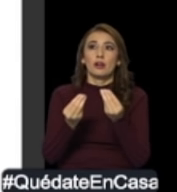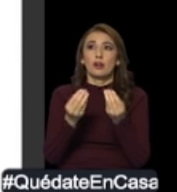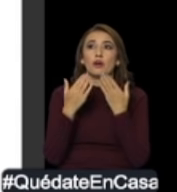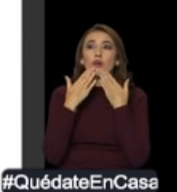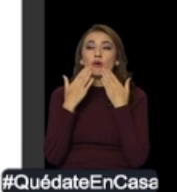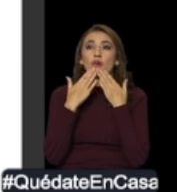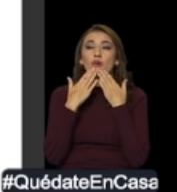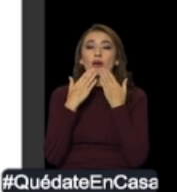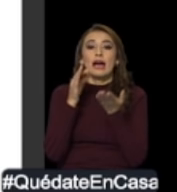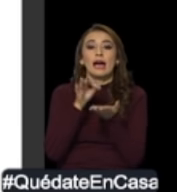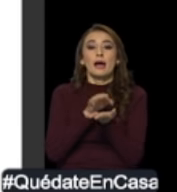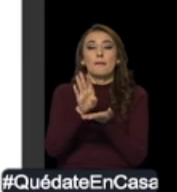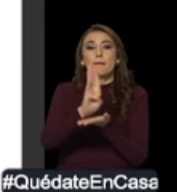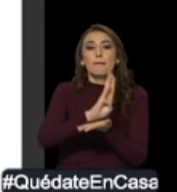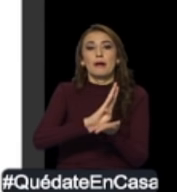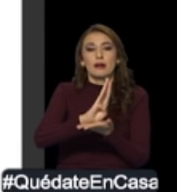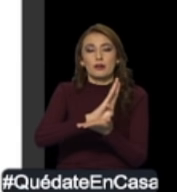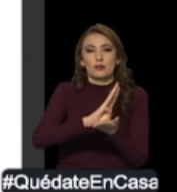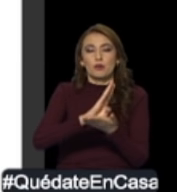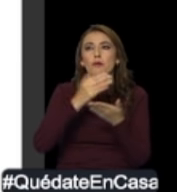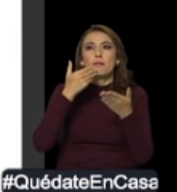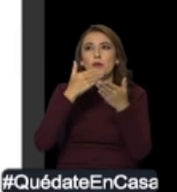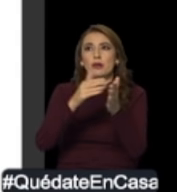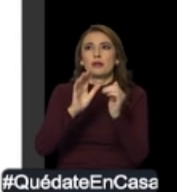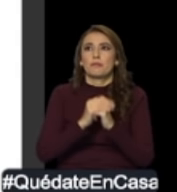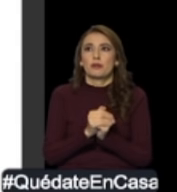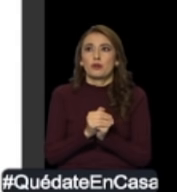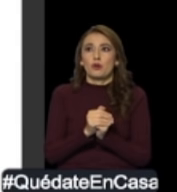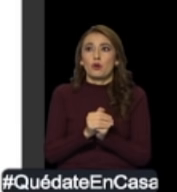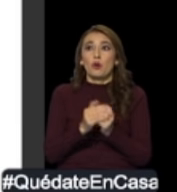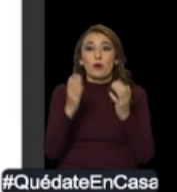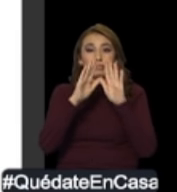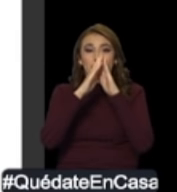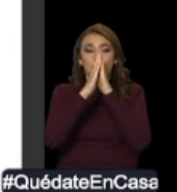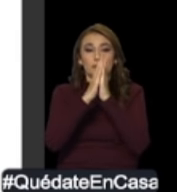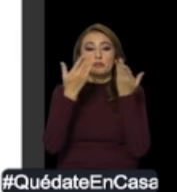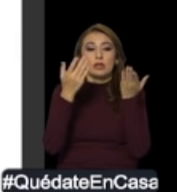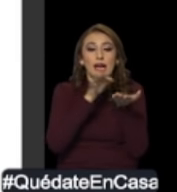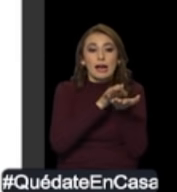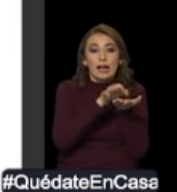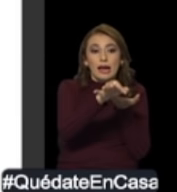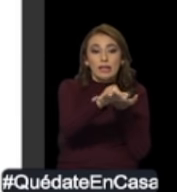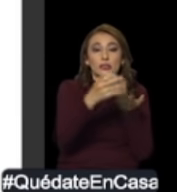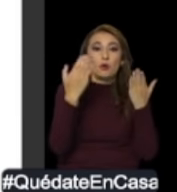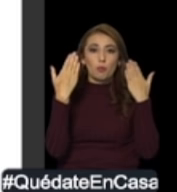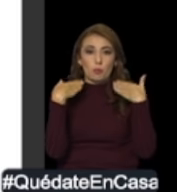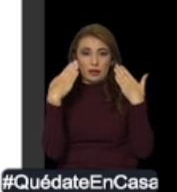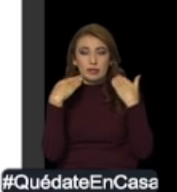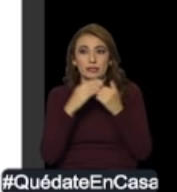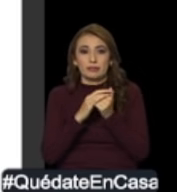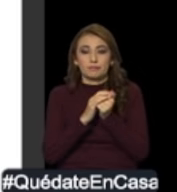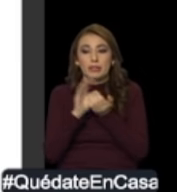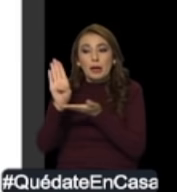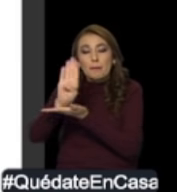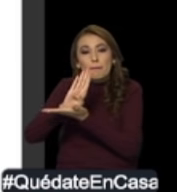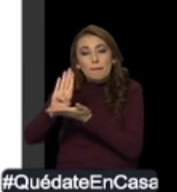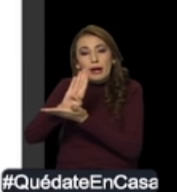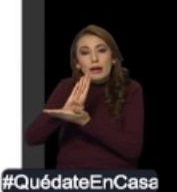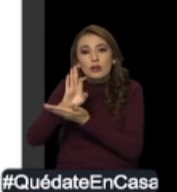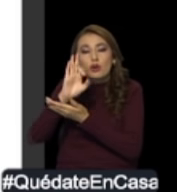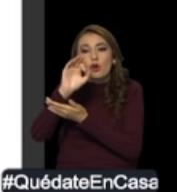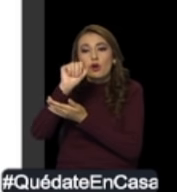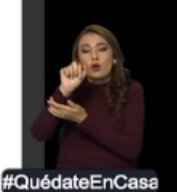la parroquia de domicilio. Por ejemplo, tenemos de nuevo en Guayaquil la parroquia Tarqui,